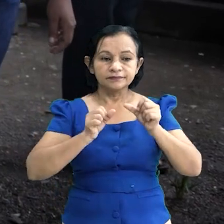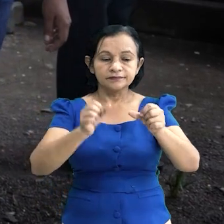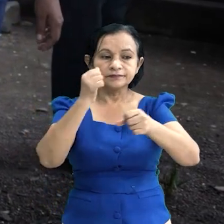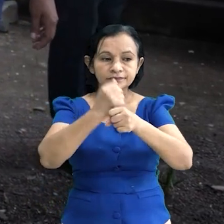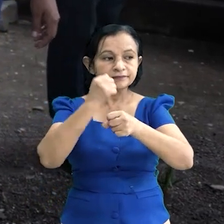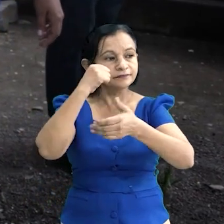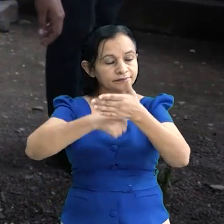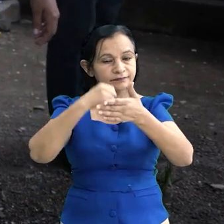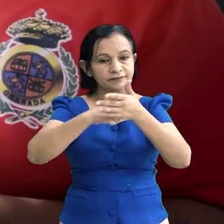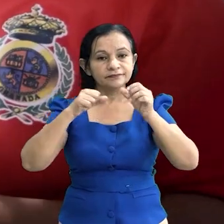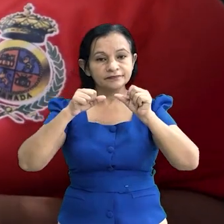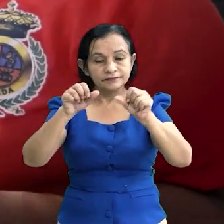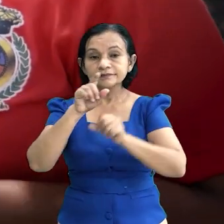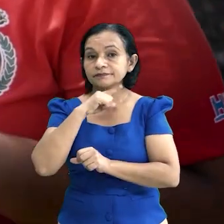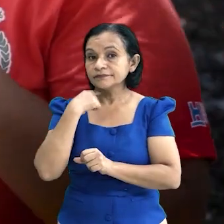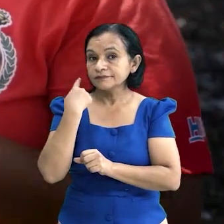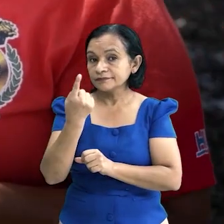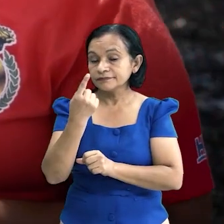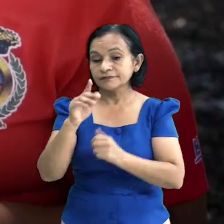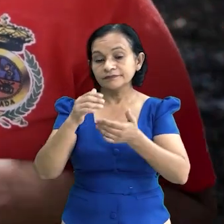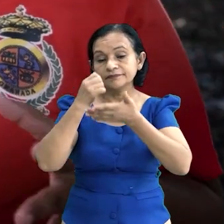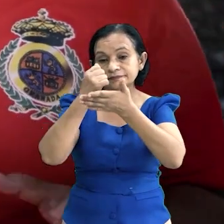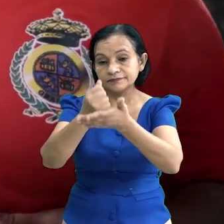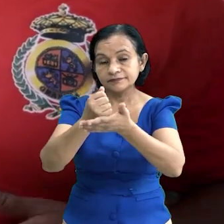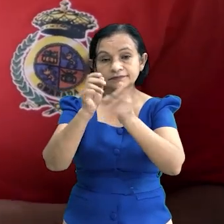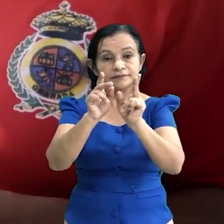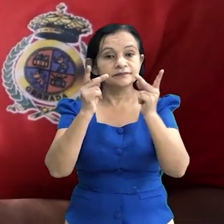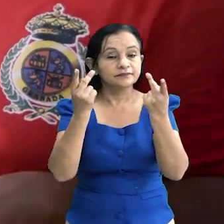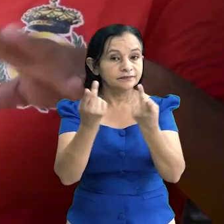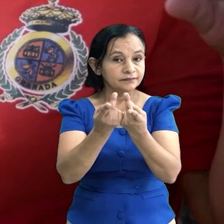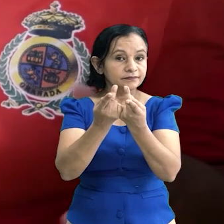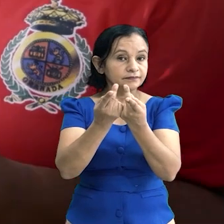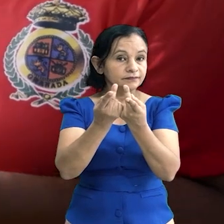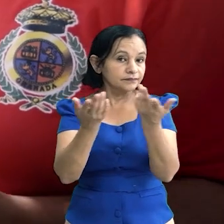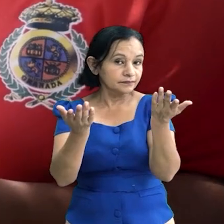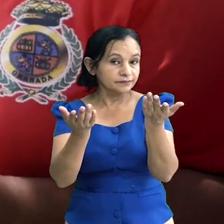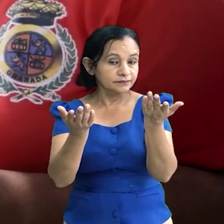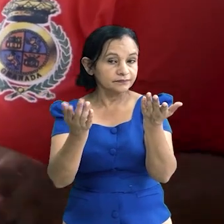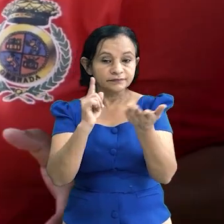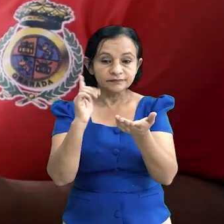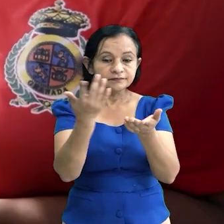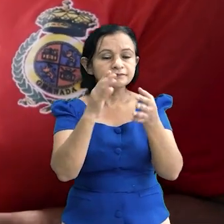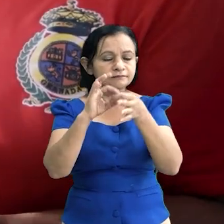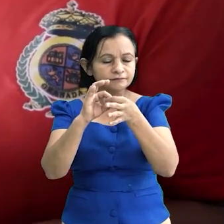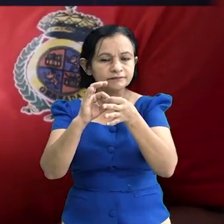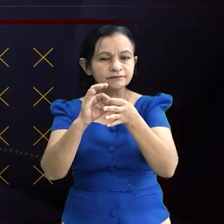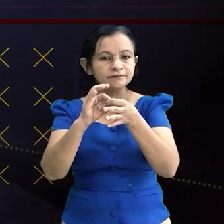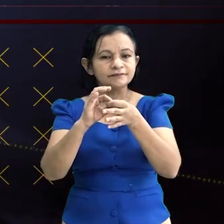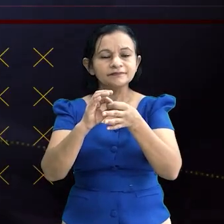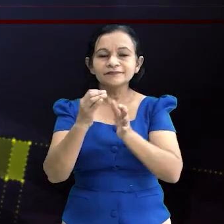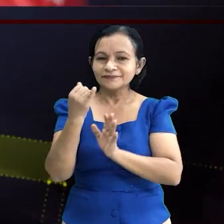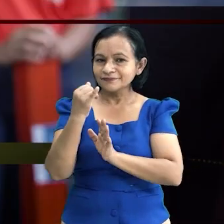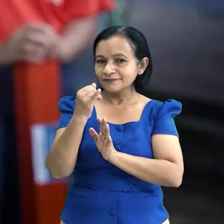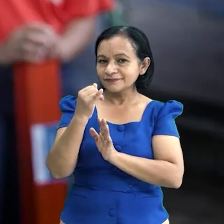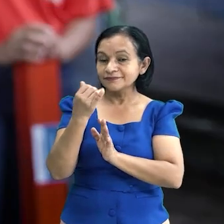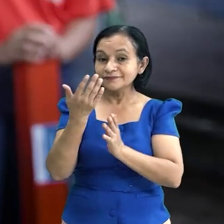haciéndole lucha y seguir adelante, ¿verdad? Y pues de ayudar al pueblo, a la comunidad y pues todos juntos somos uno solo.